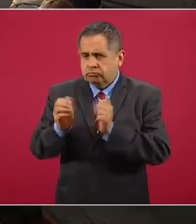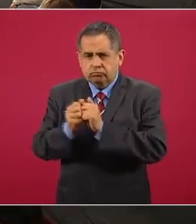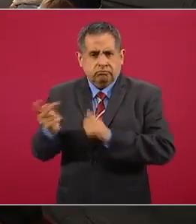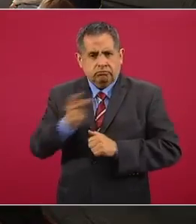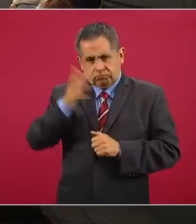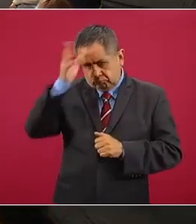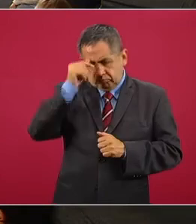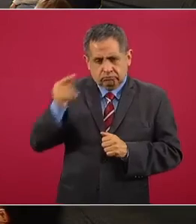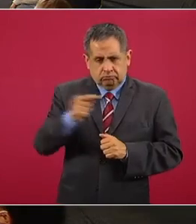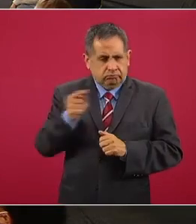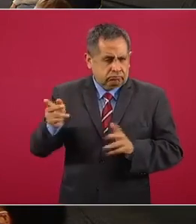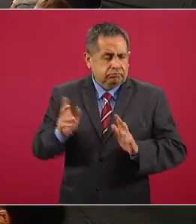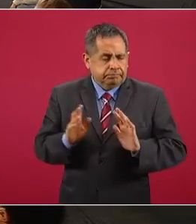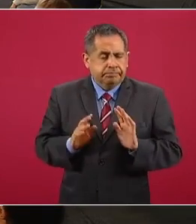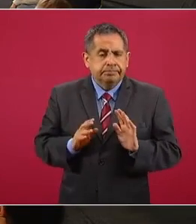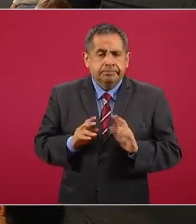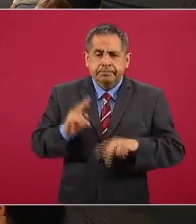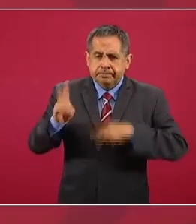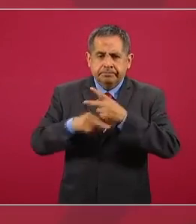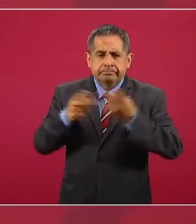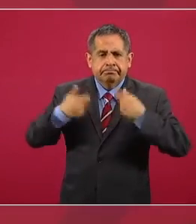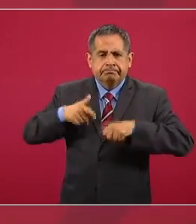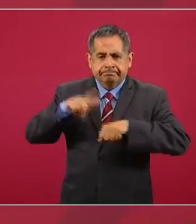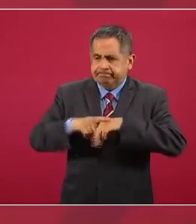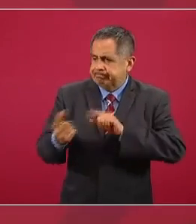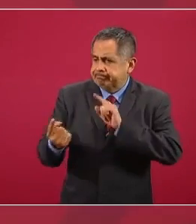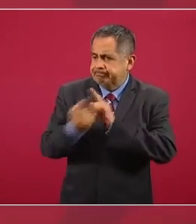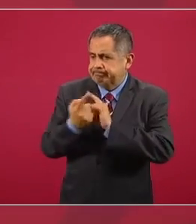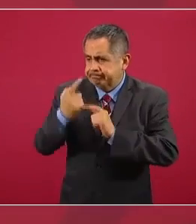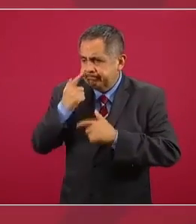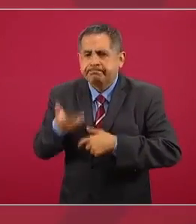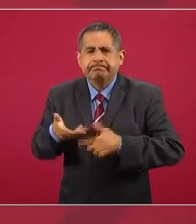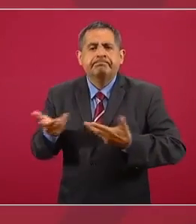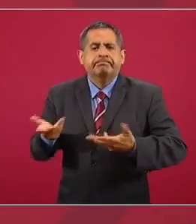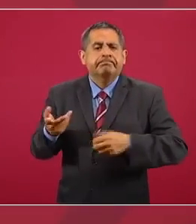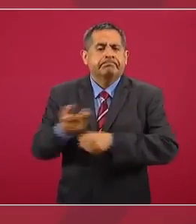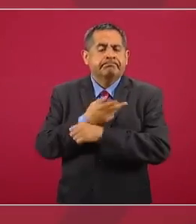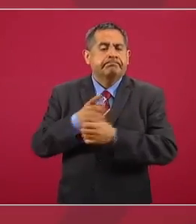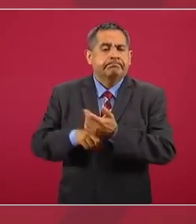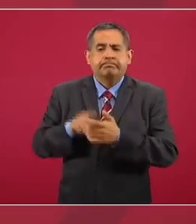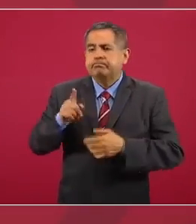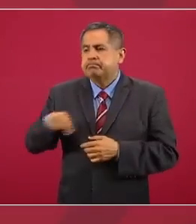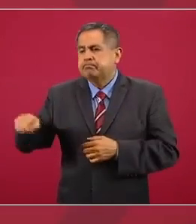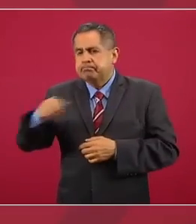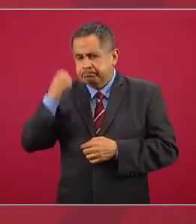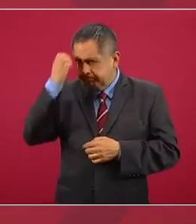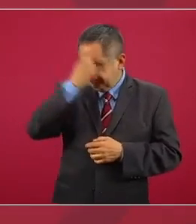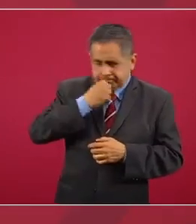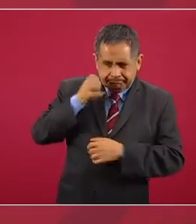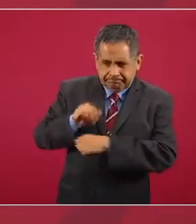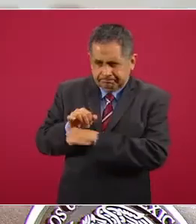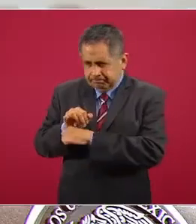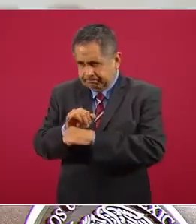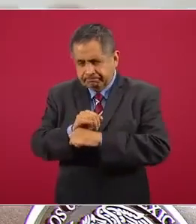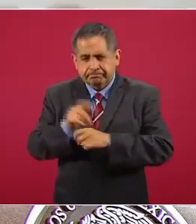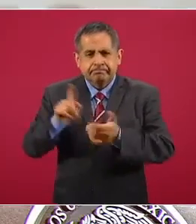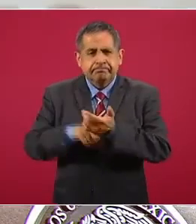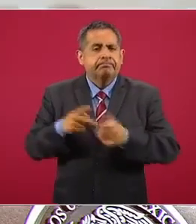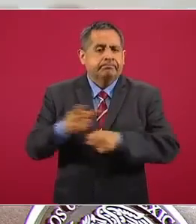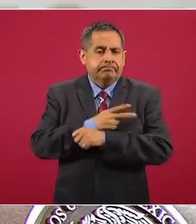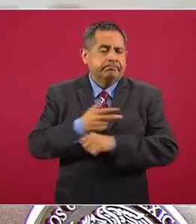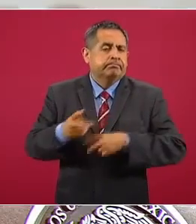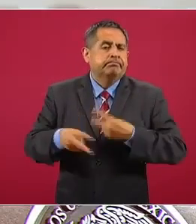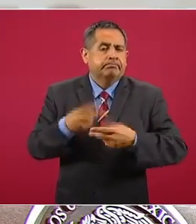acuerdo. Sí. Y él va personalmente a hacer una inspección y a ver cómo